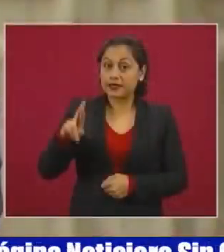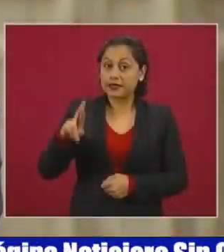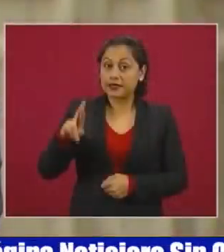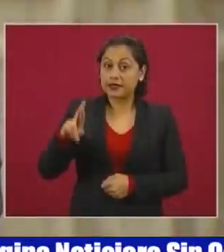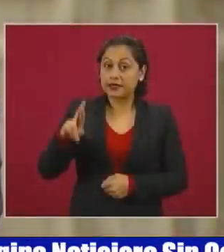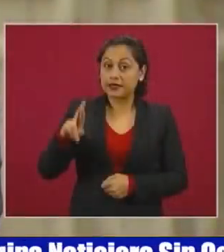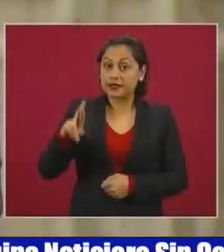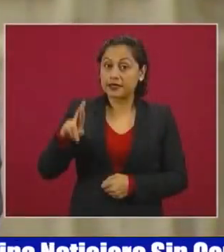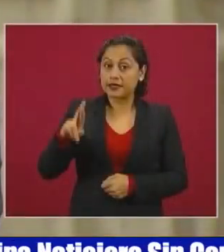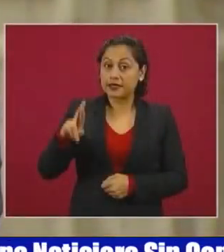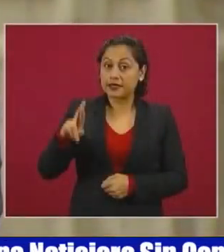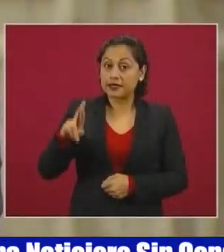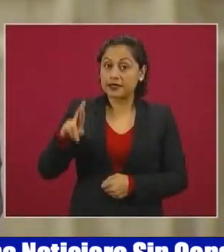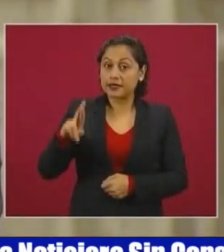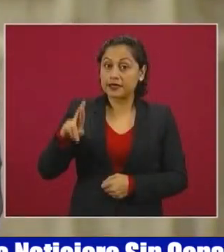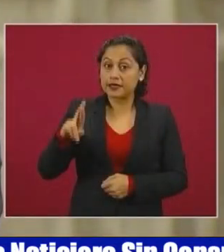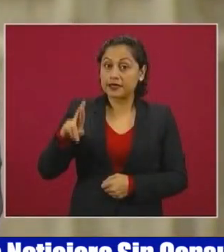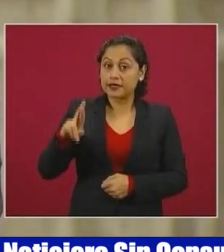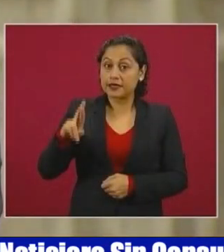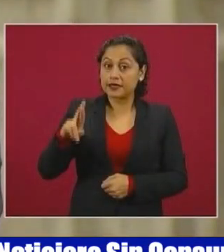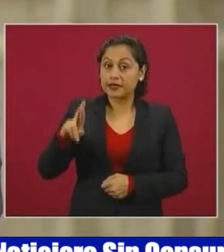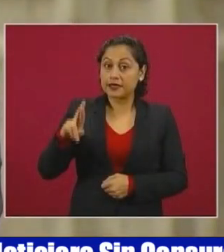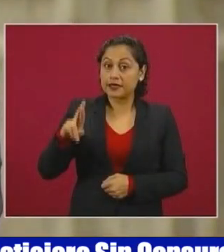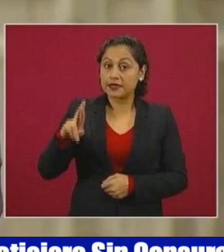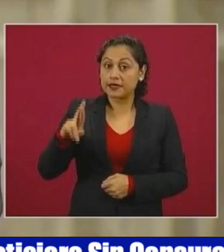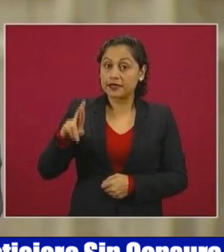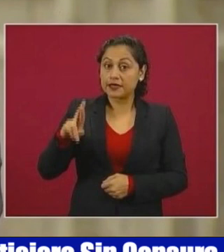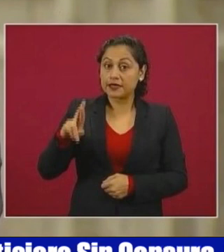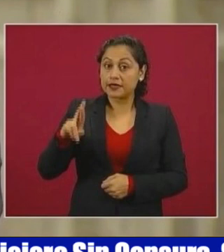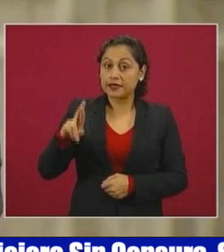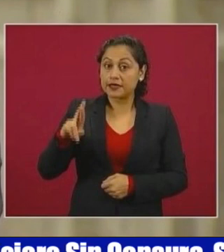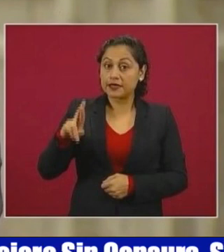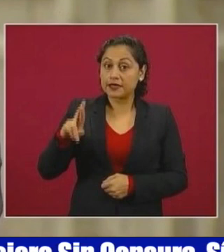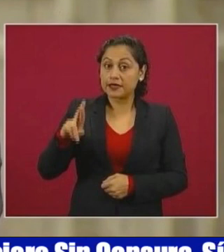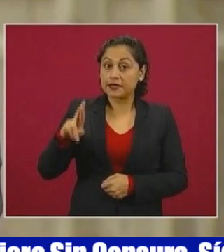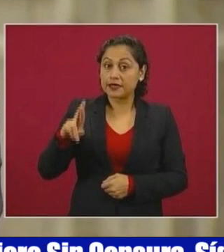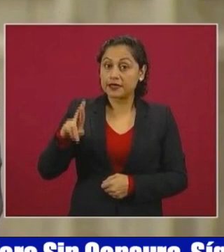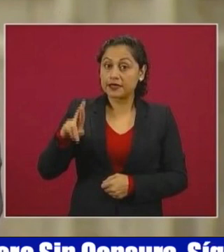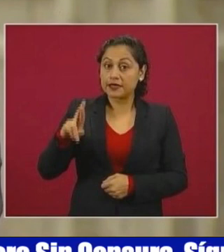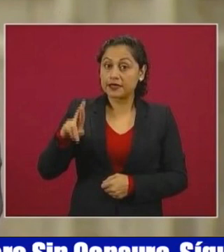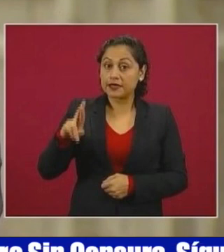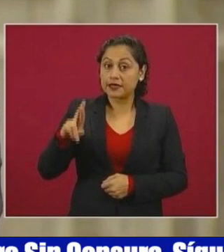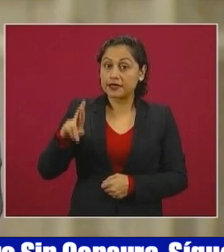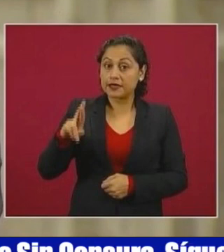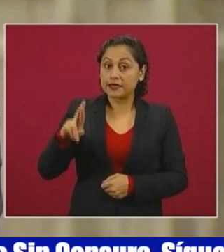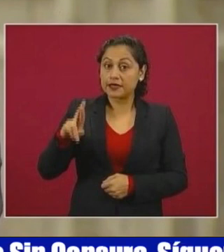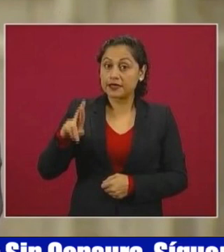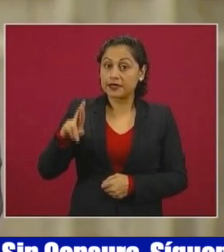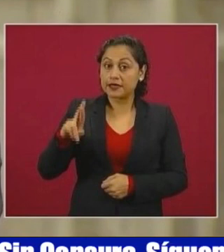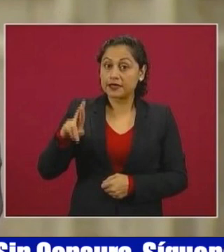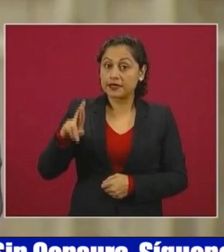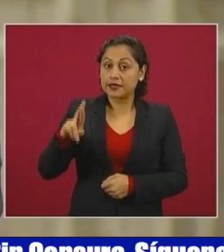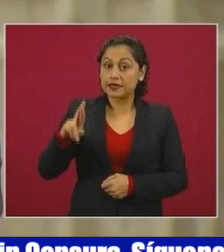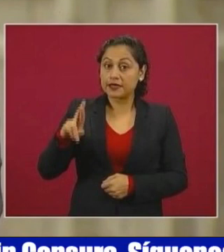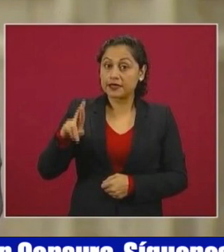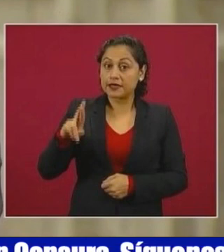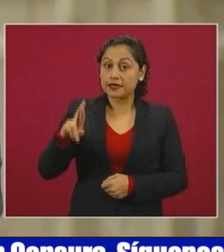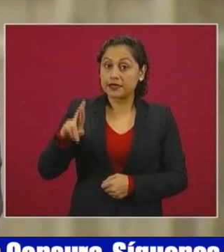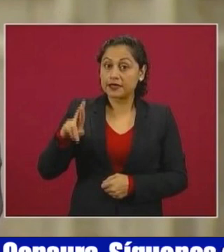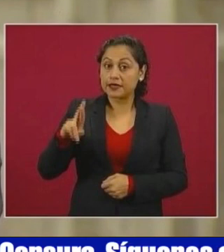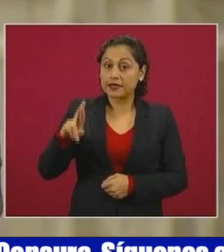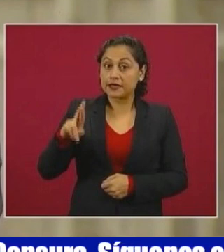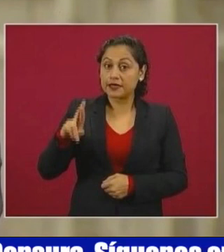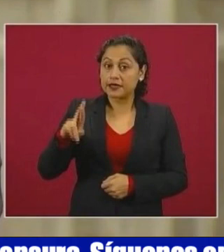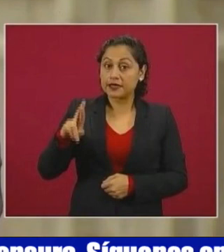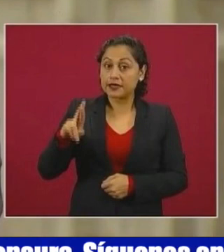bien, hay que recordar que Omar Gómez Trejo, Vicente, es un personaje que tiene una historia.